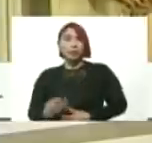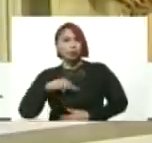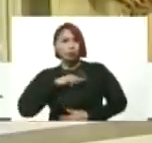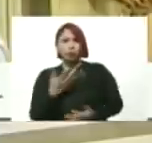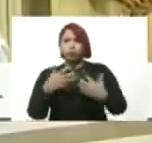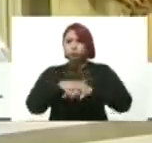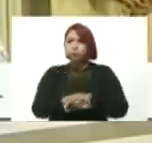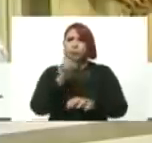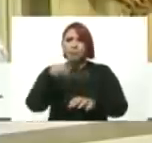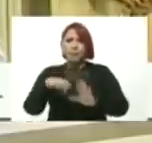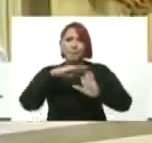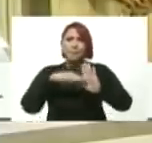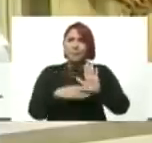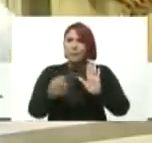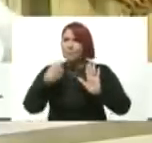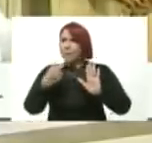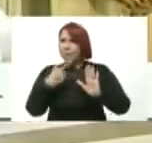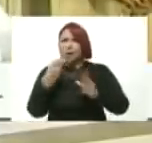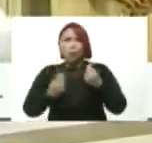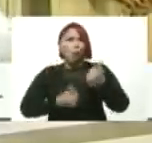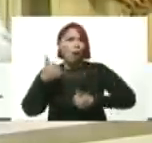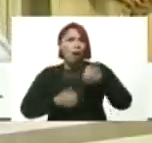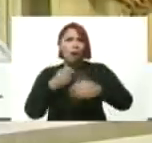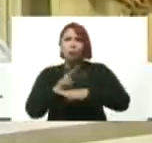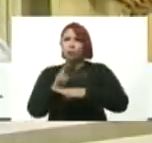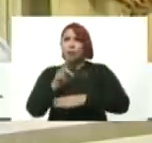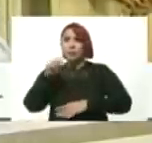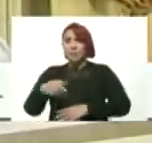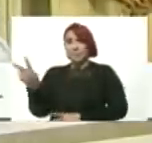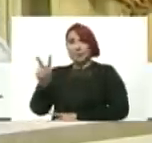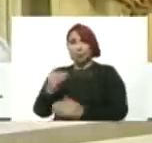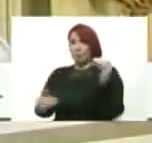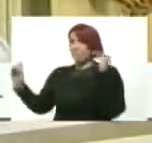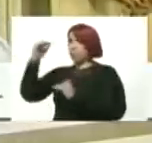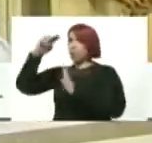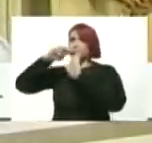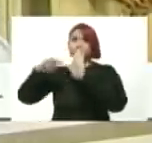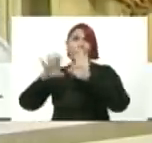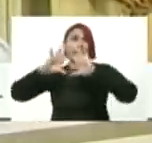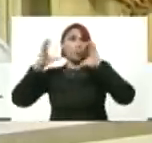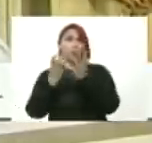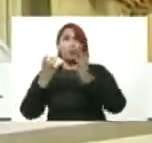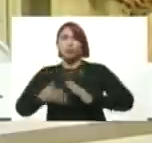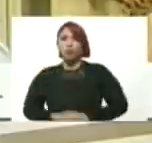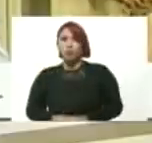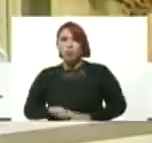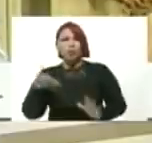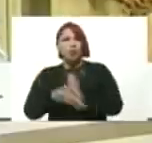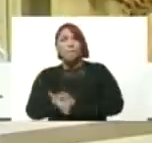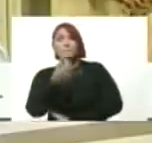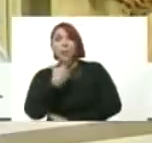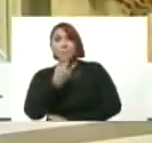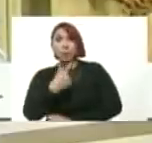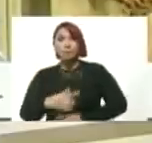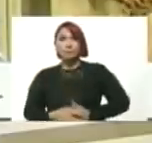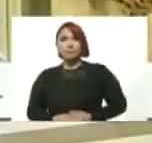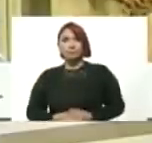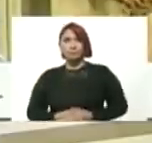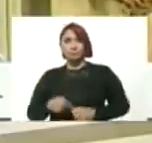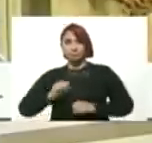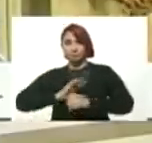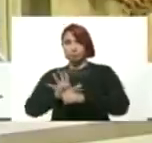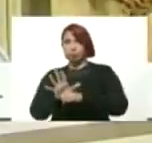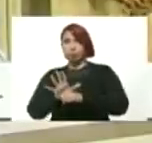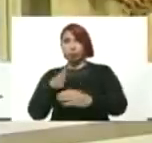integrado protocolos de medicamentos y bueno venezuela está al mayor nivel del mundo en tratamientos del corona